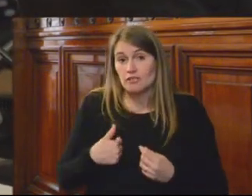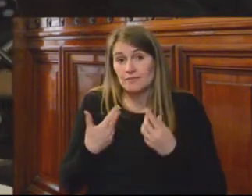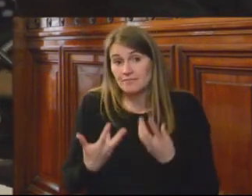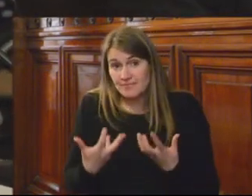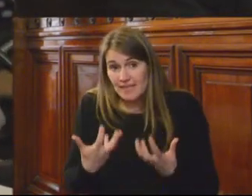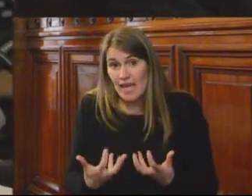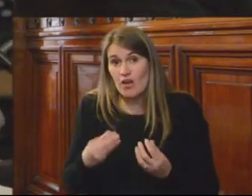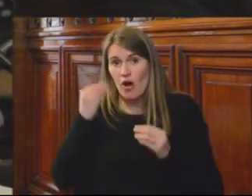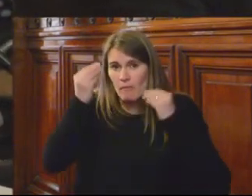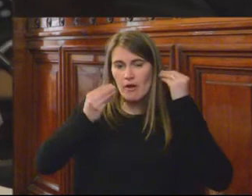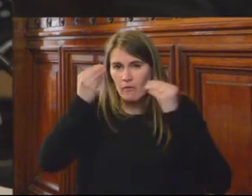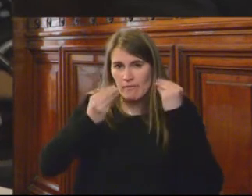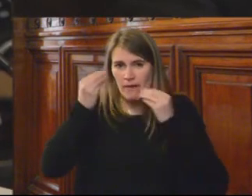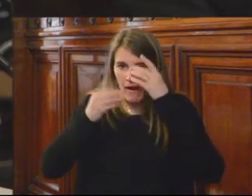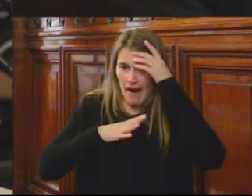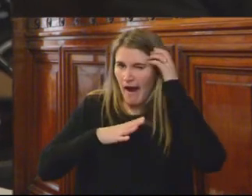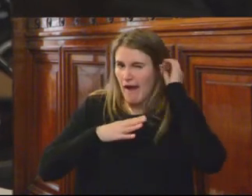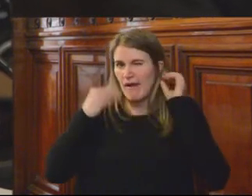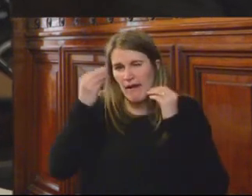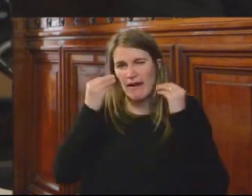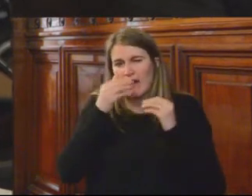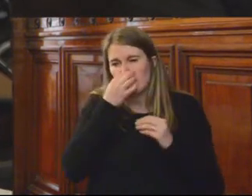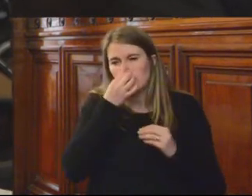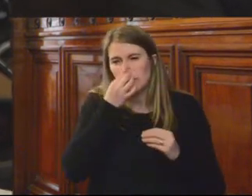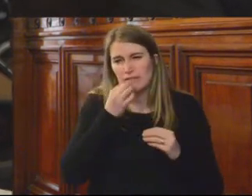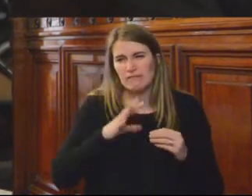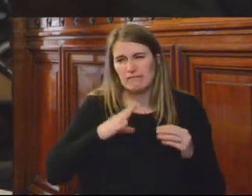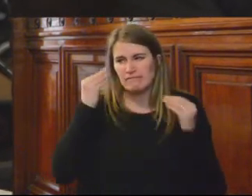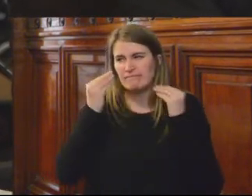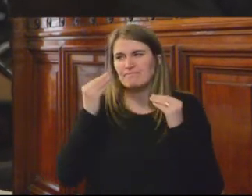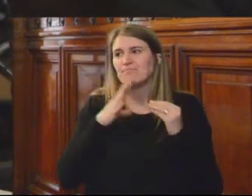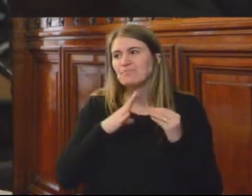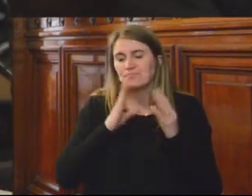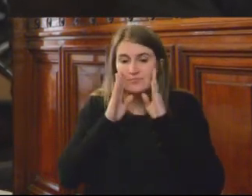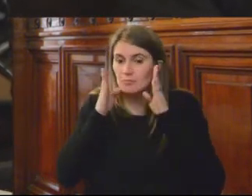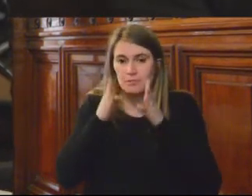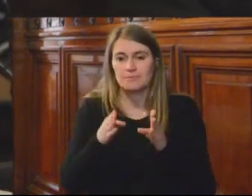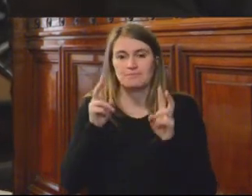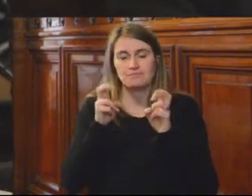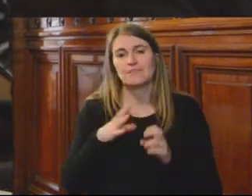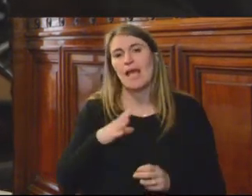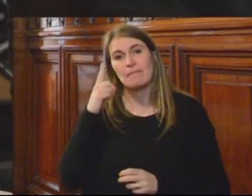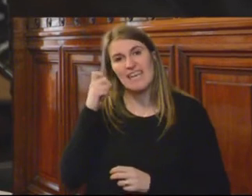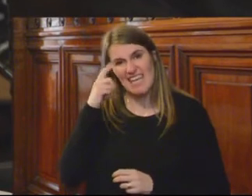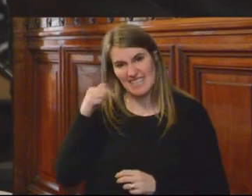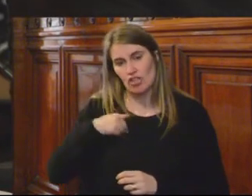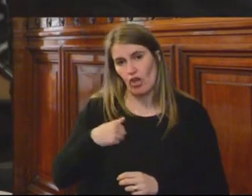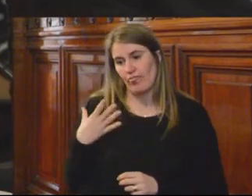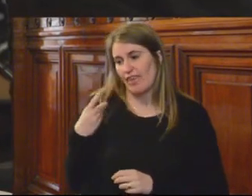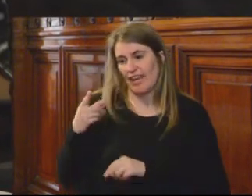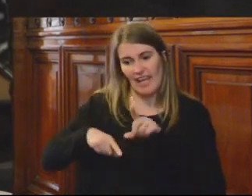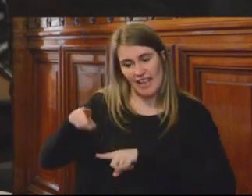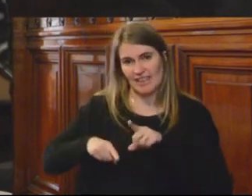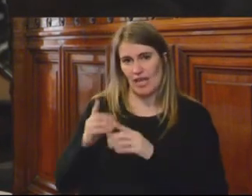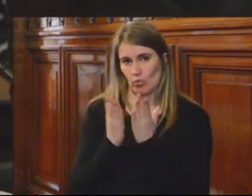la preocupación que tenemos nosotros. Muchos de los que componen el Centro Juvenil de Derechos Humanos venimos de la experiencia de ser dirigentes estudiantiles. Y nos